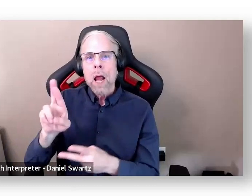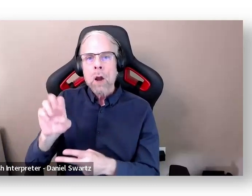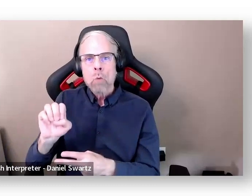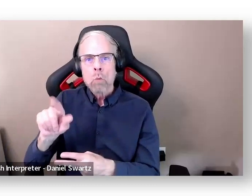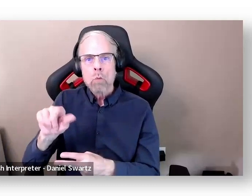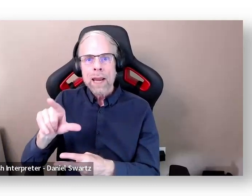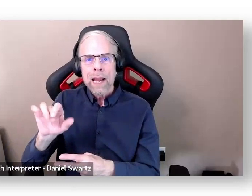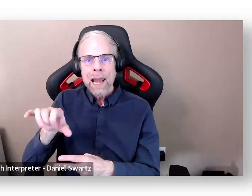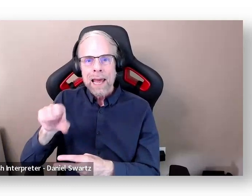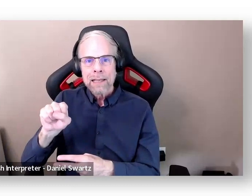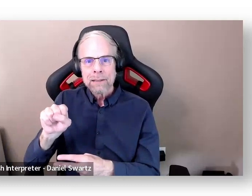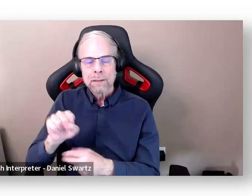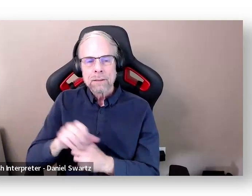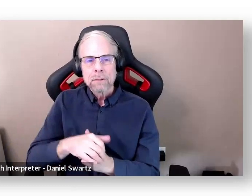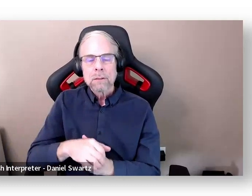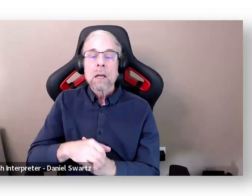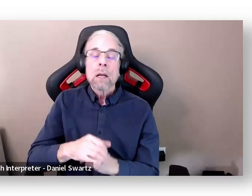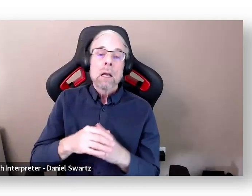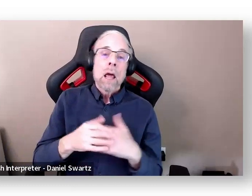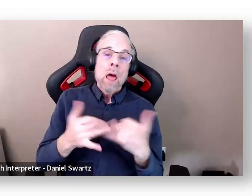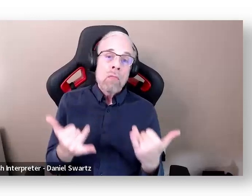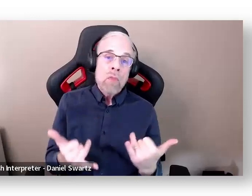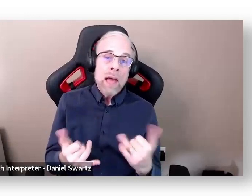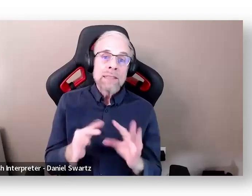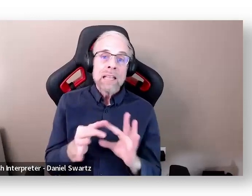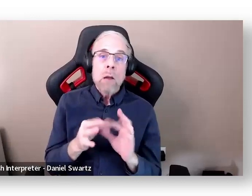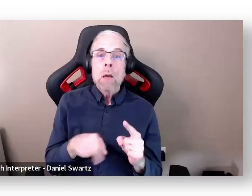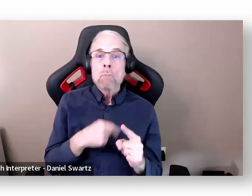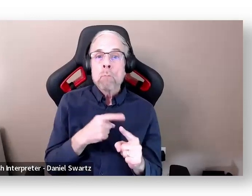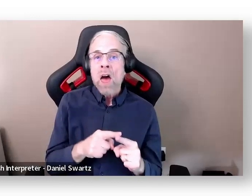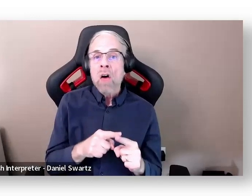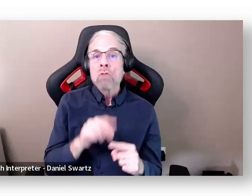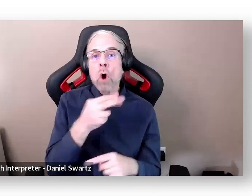se están actualizando los reconectadores.